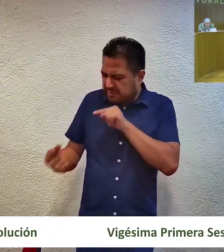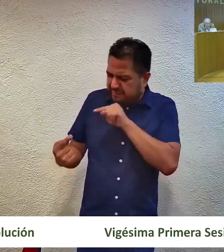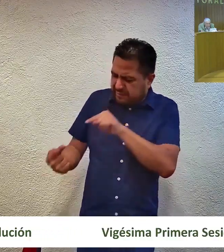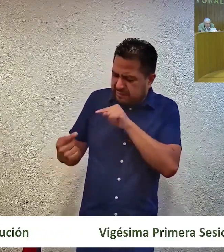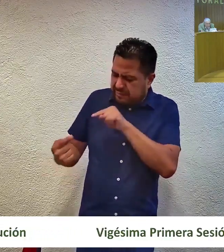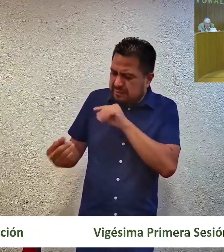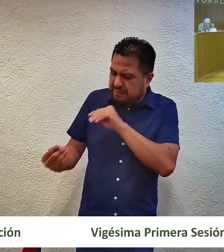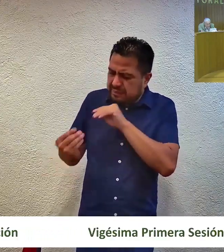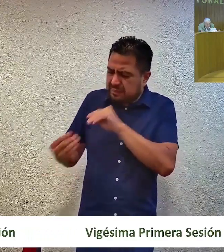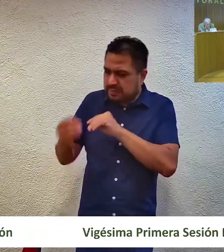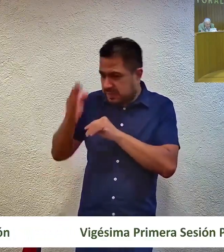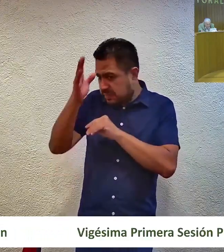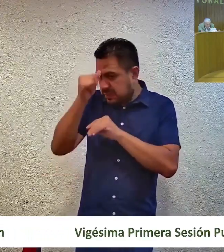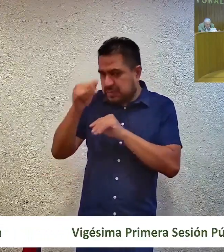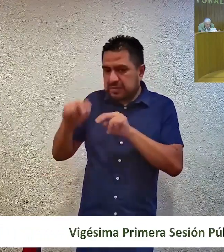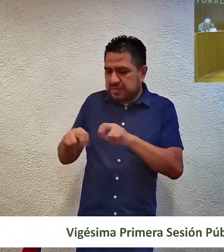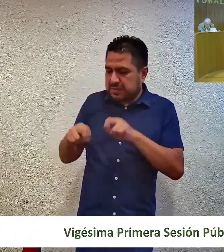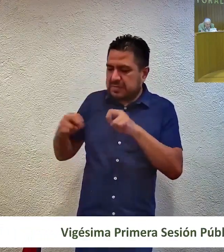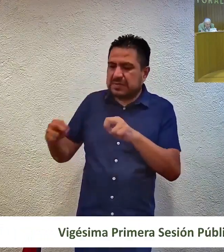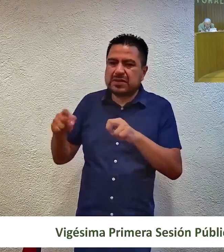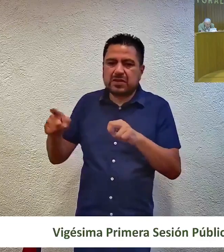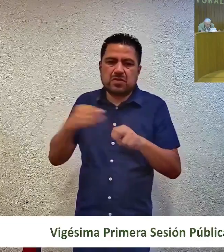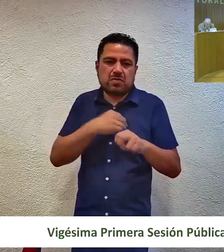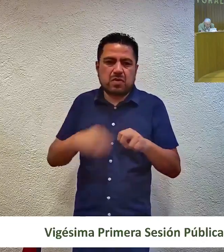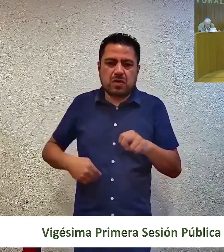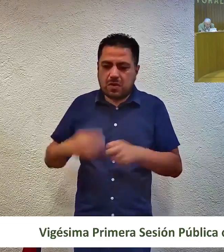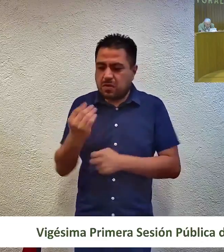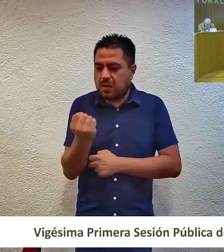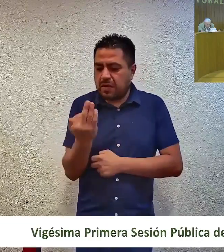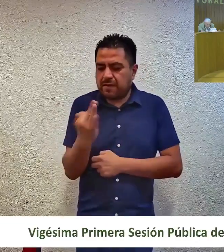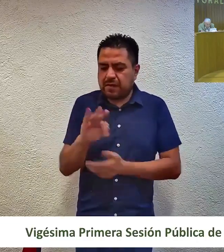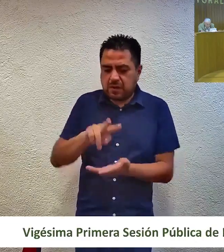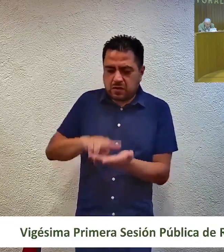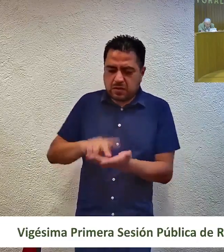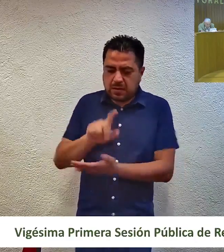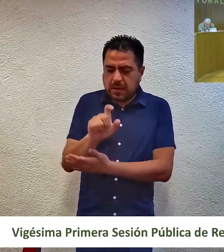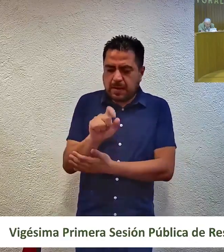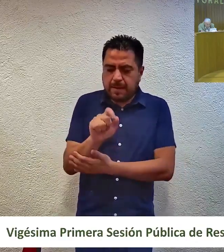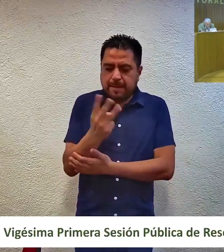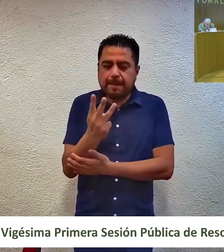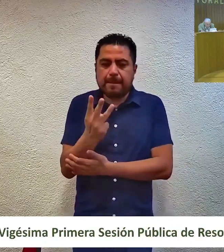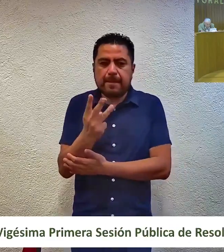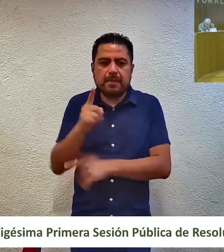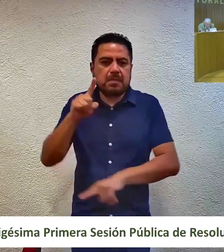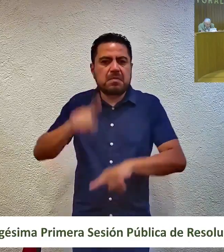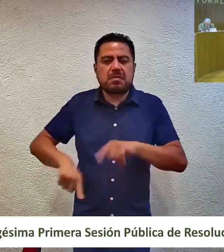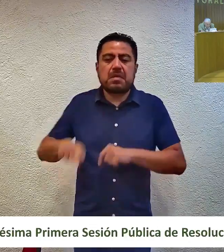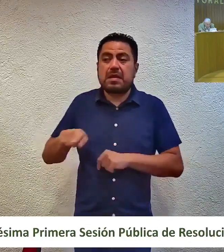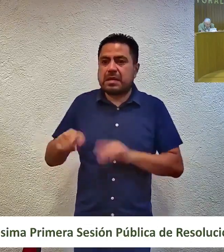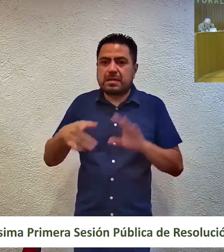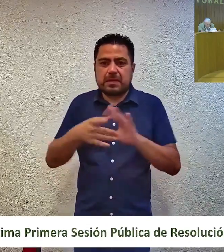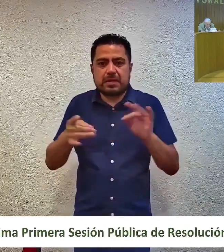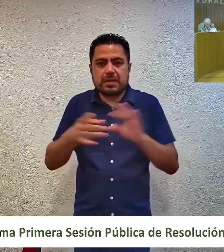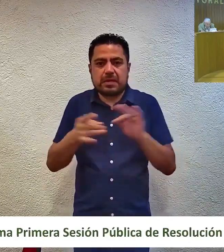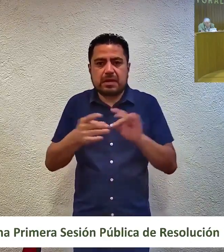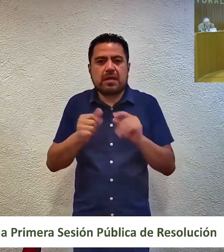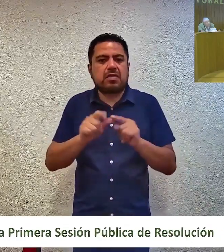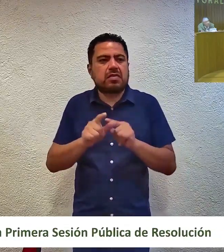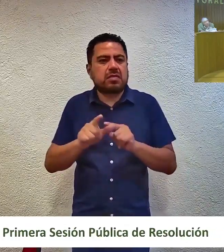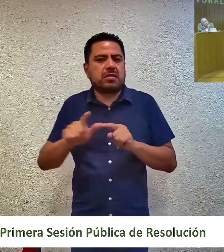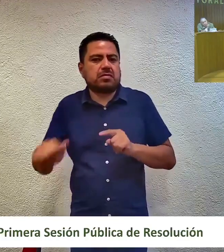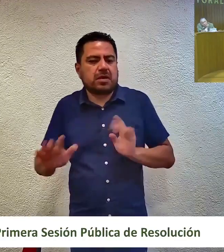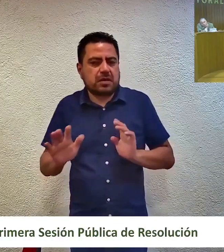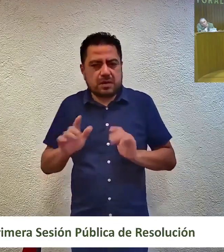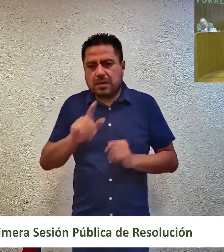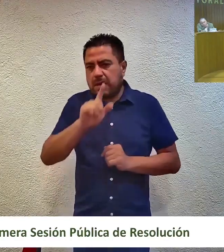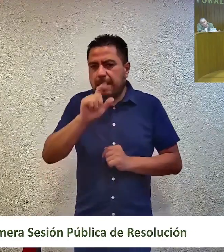y aprobarse en la sesión de Cabildo de fecha 9 de febrero de 2023, violación que argumentan es de tracto sucesivo. En